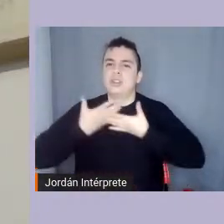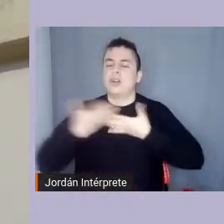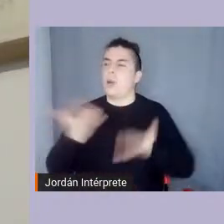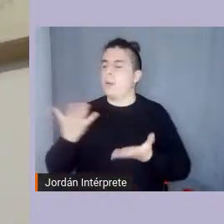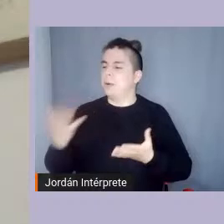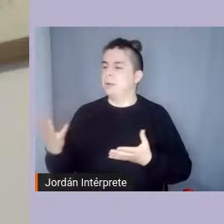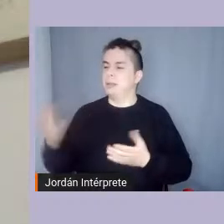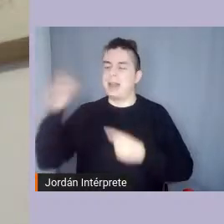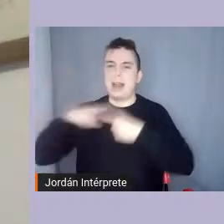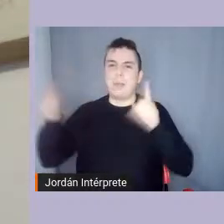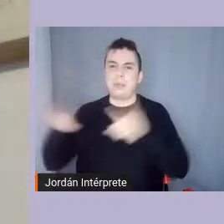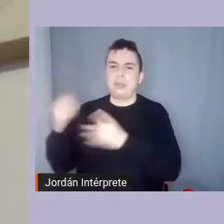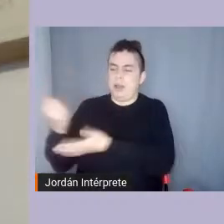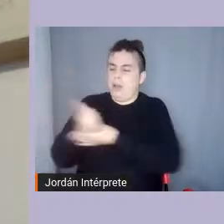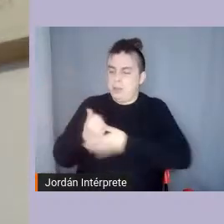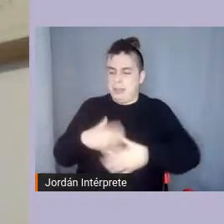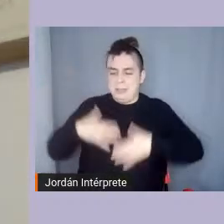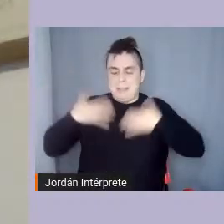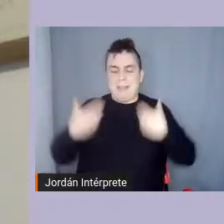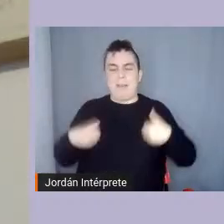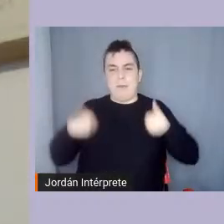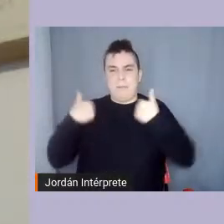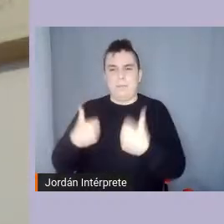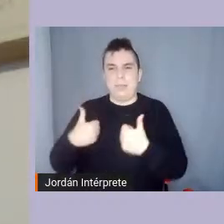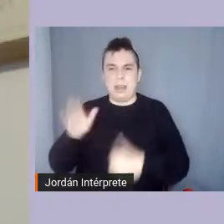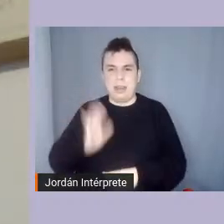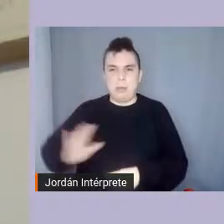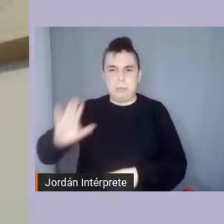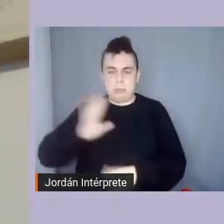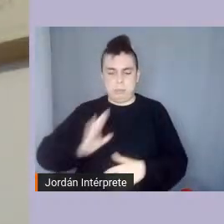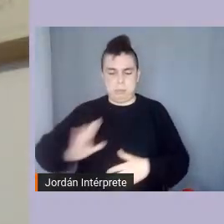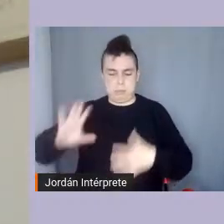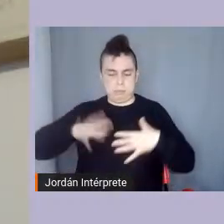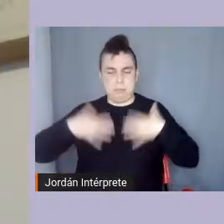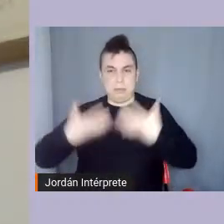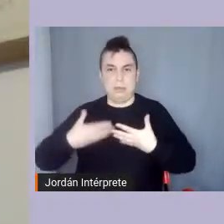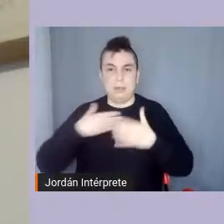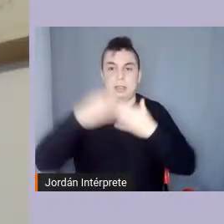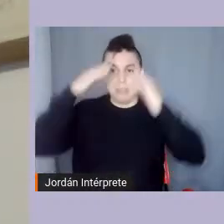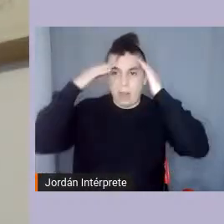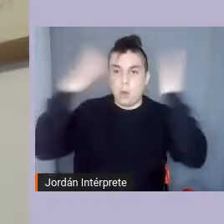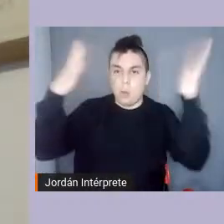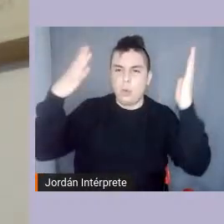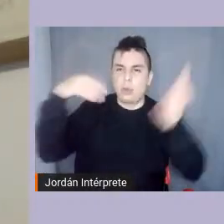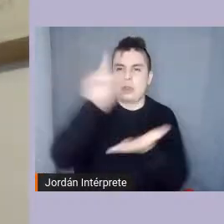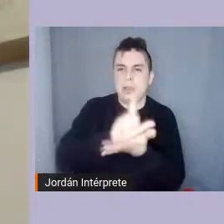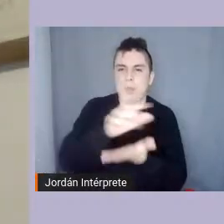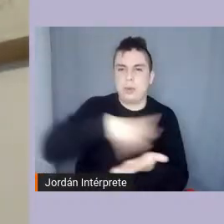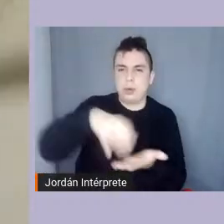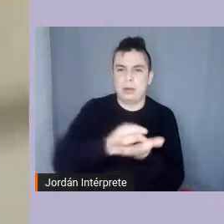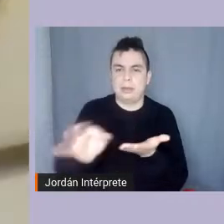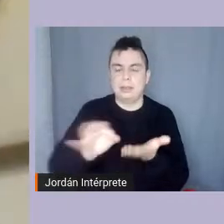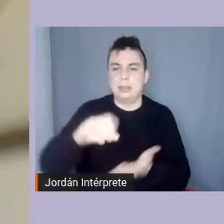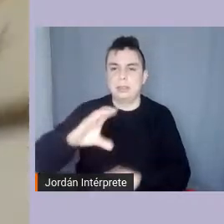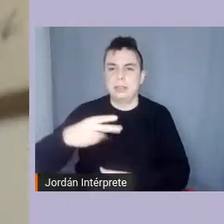verdad? Gracias, saludos desde Chiguayante, muchas gracias. No sé tu